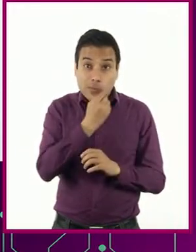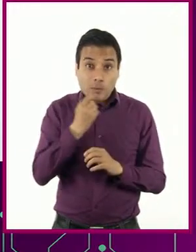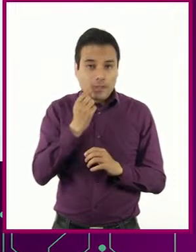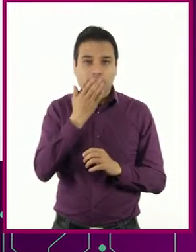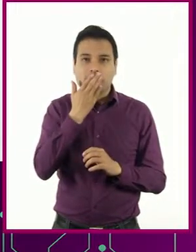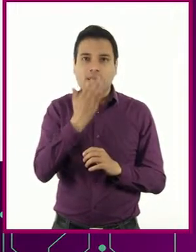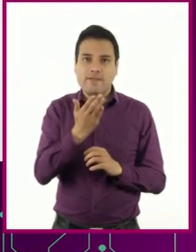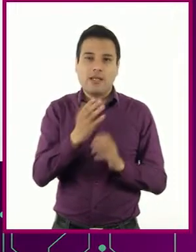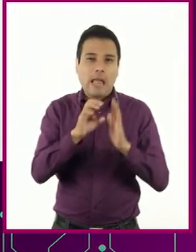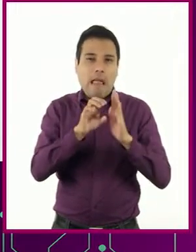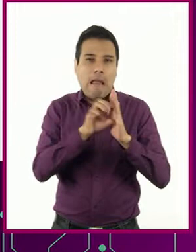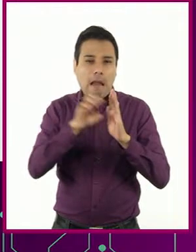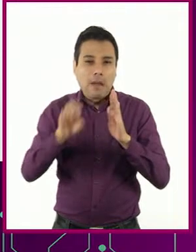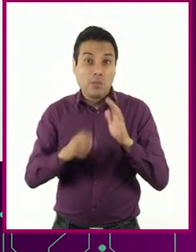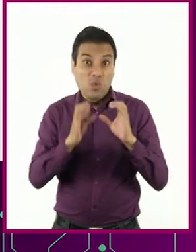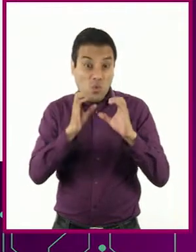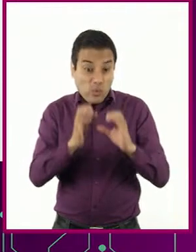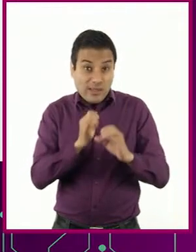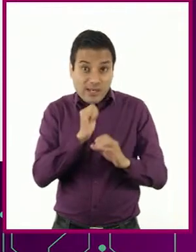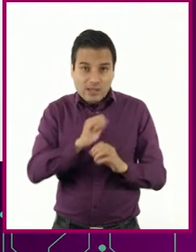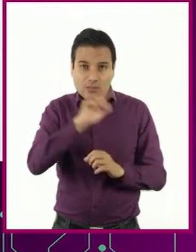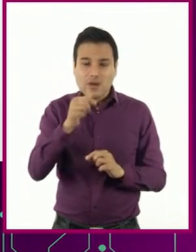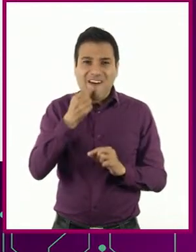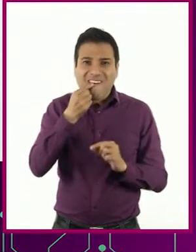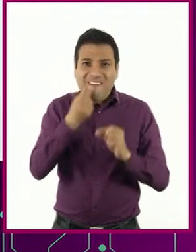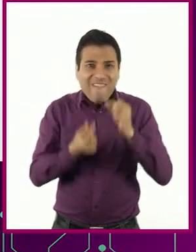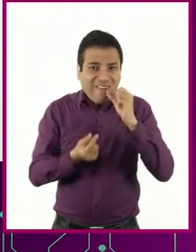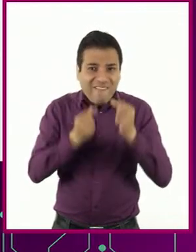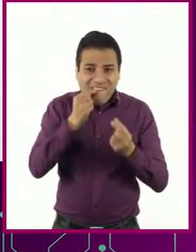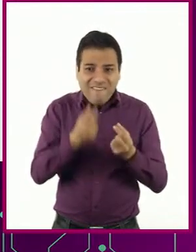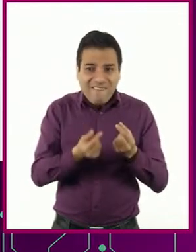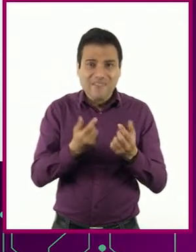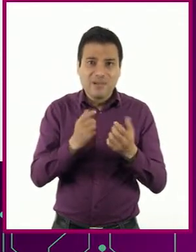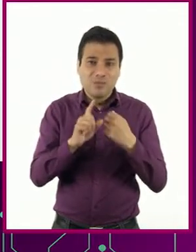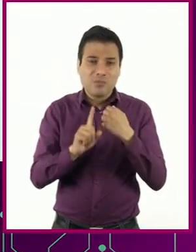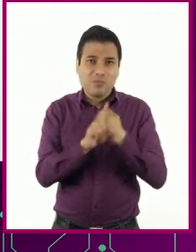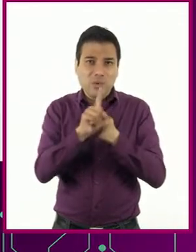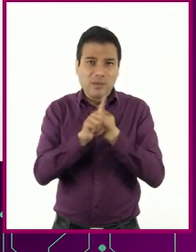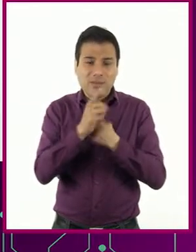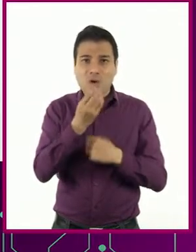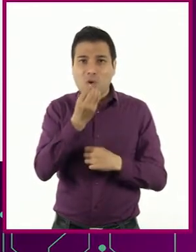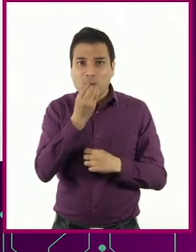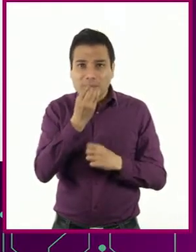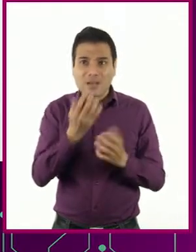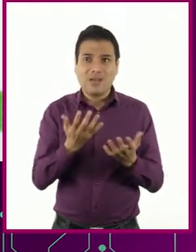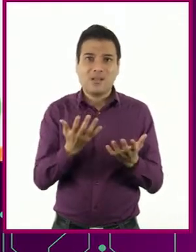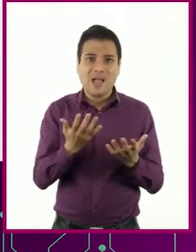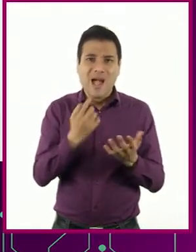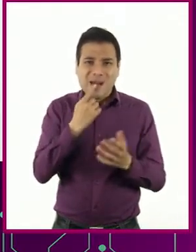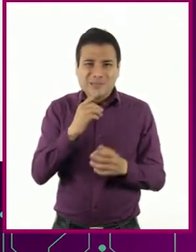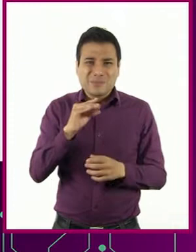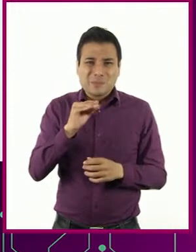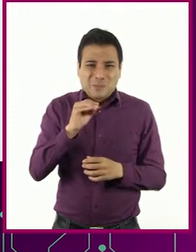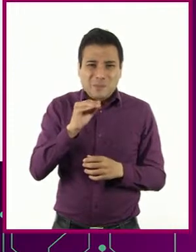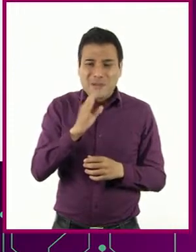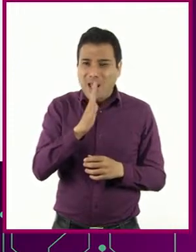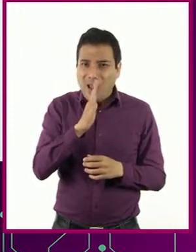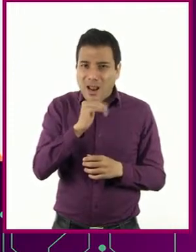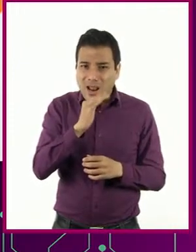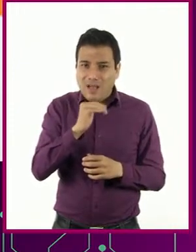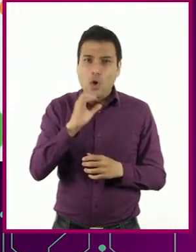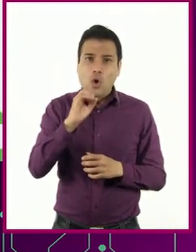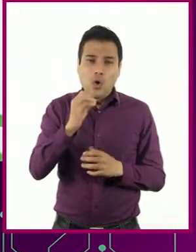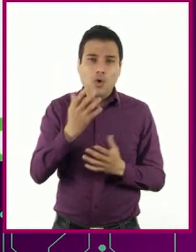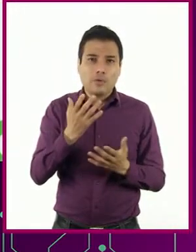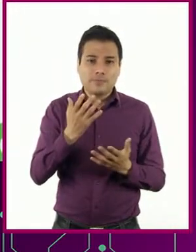lo contrario, podríamos ir perdiendo piezas y eso puede ocasionar desde problemas para comer, por dificultar al masticar, hasta lastimar